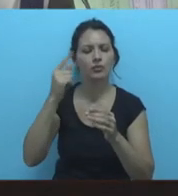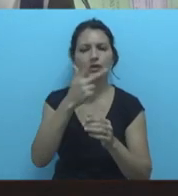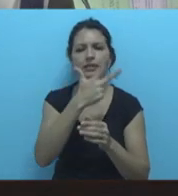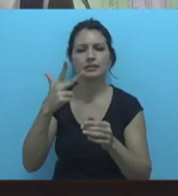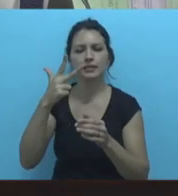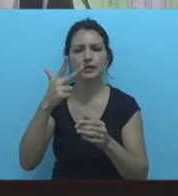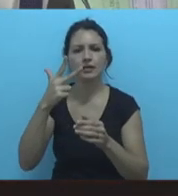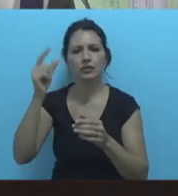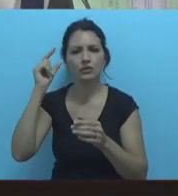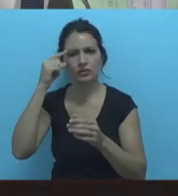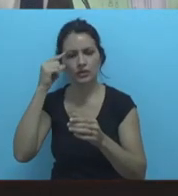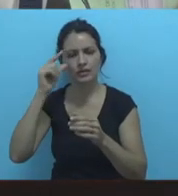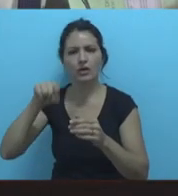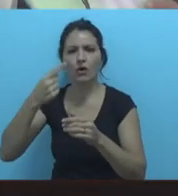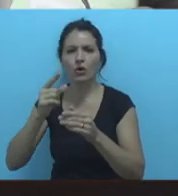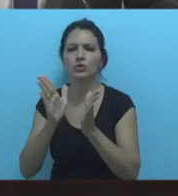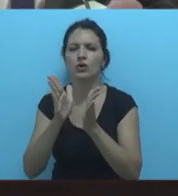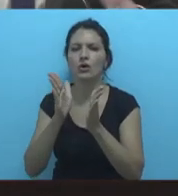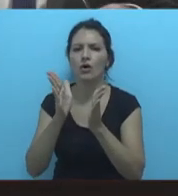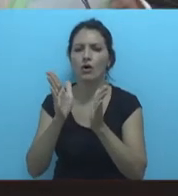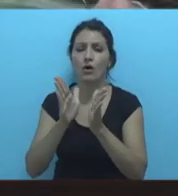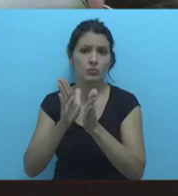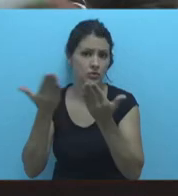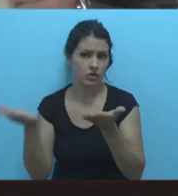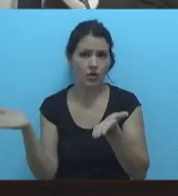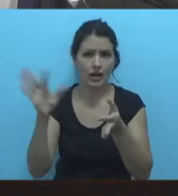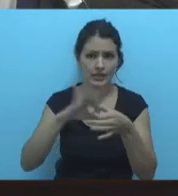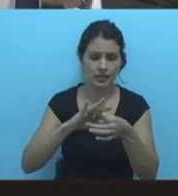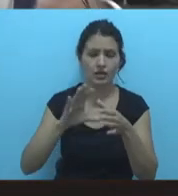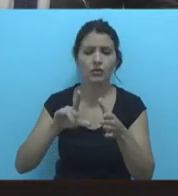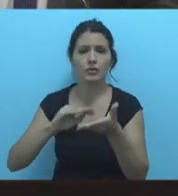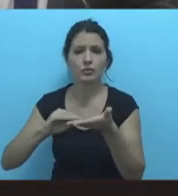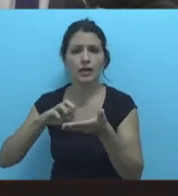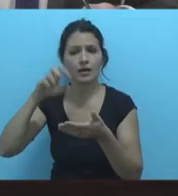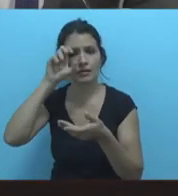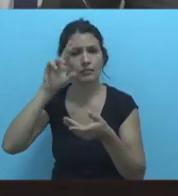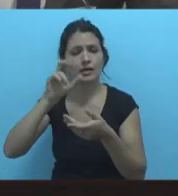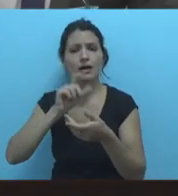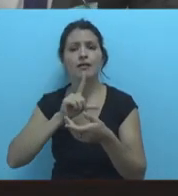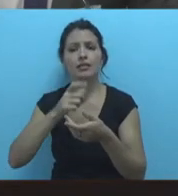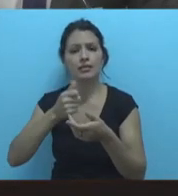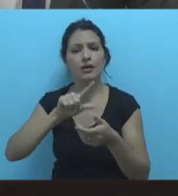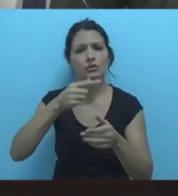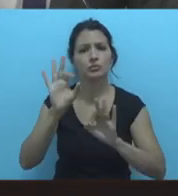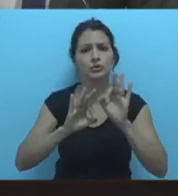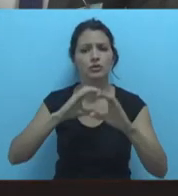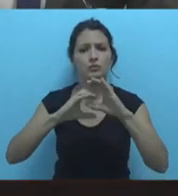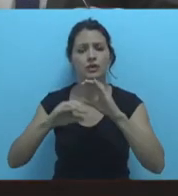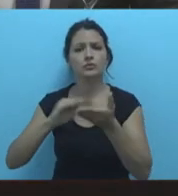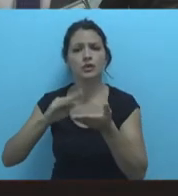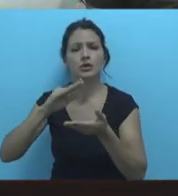que lleva adjunto el proyecto de comunicación 42.400 de la diputada Peralta, proyecto de comunicación del